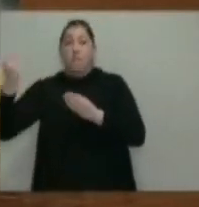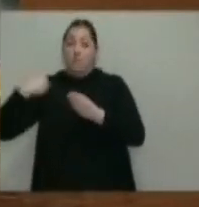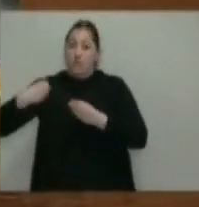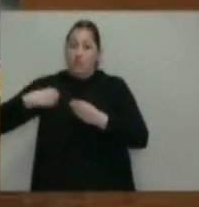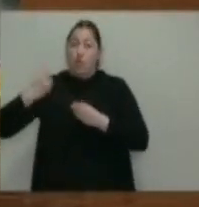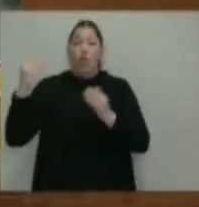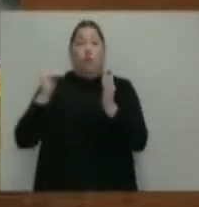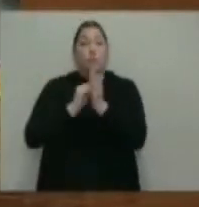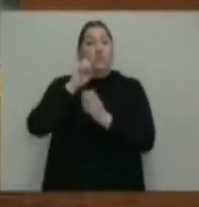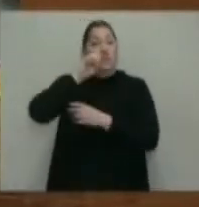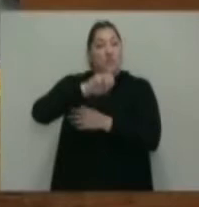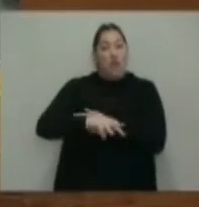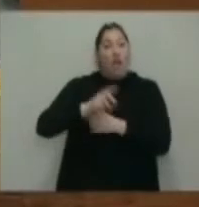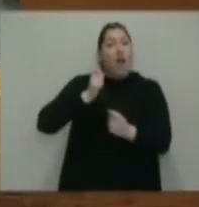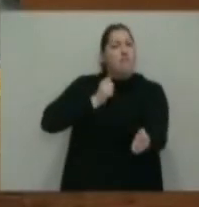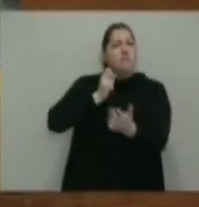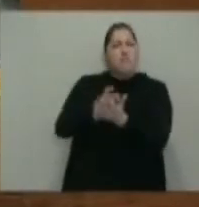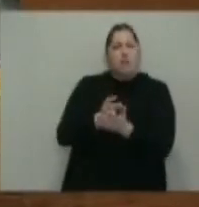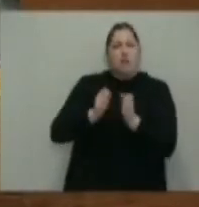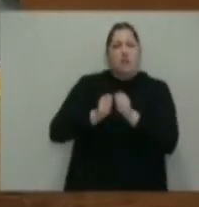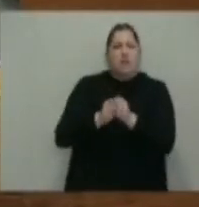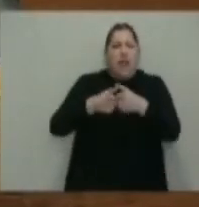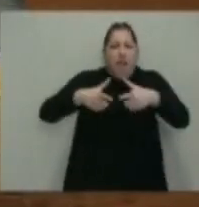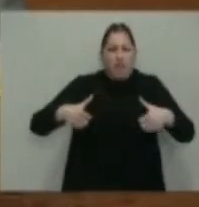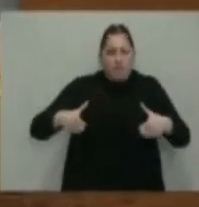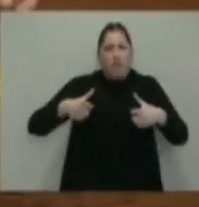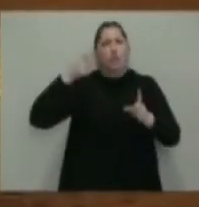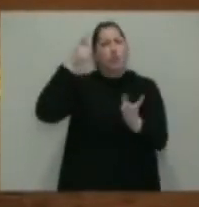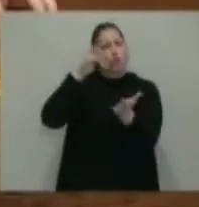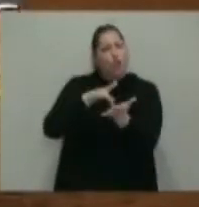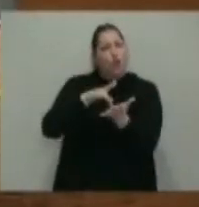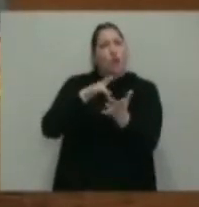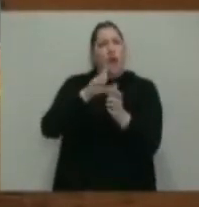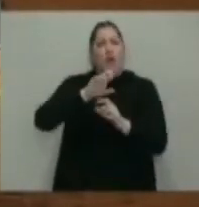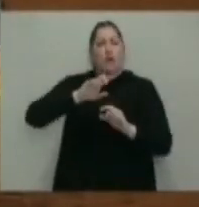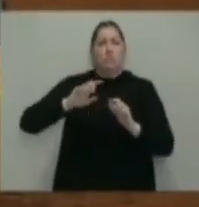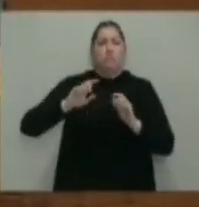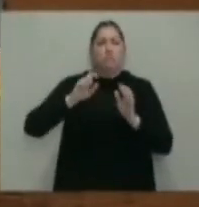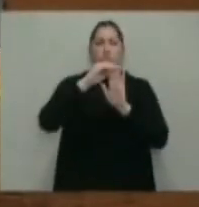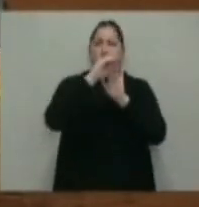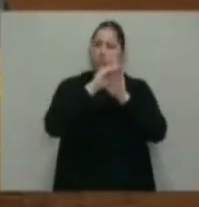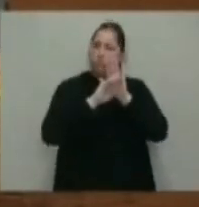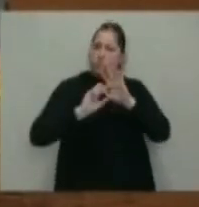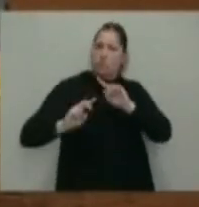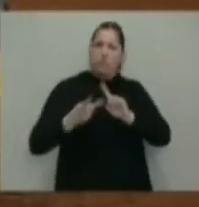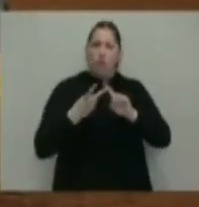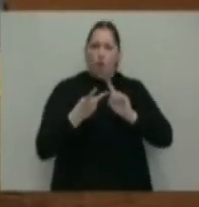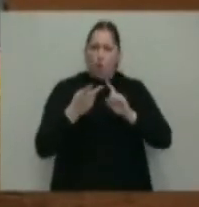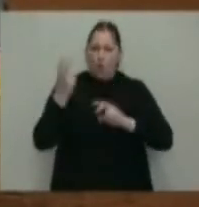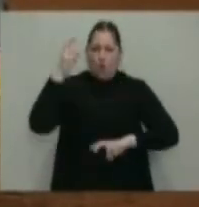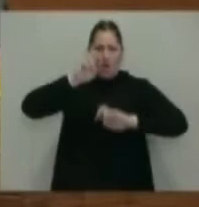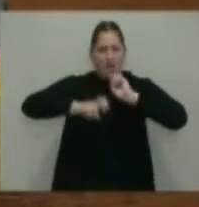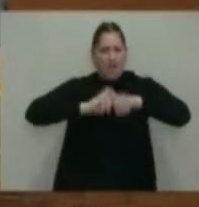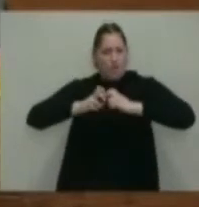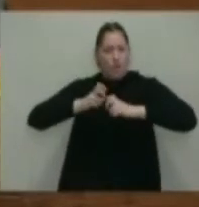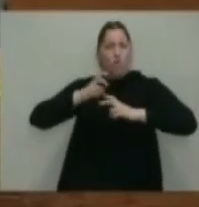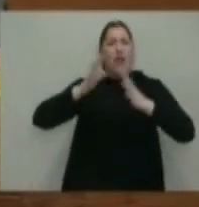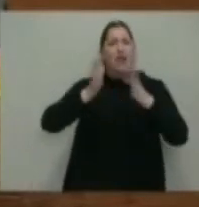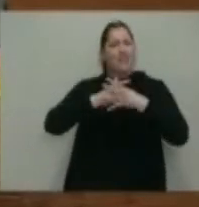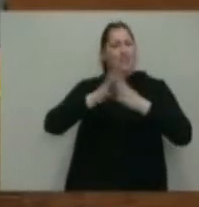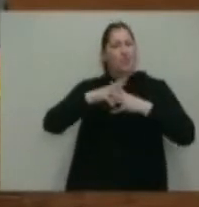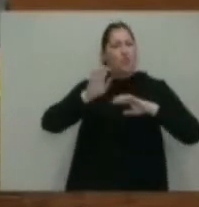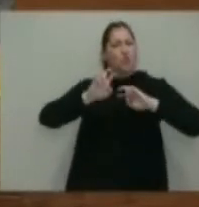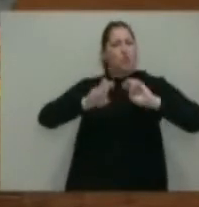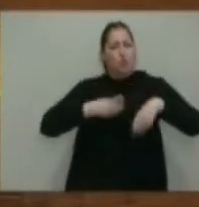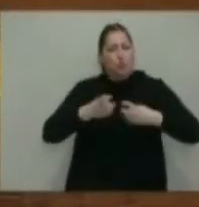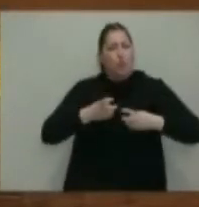2013, una apuesta por el crecimiento, en donde situó en segundo lugar, dentro de las reformas estructurales que España debería